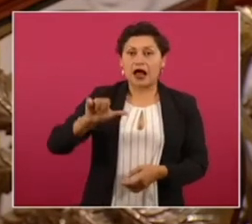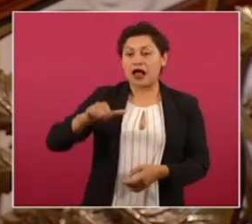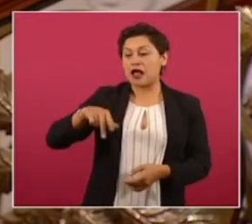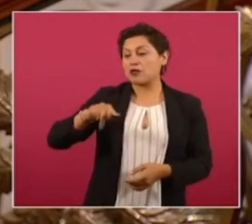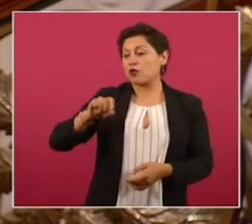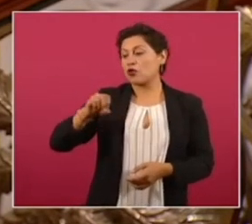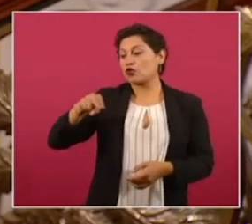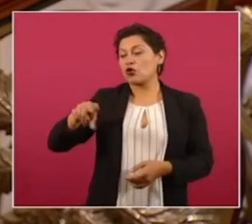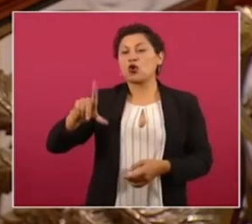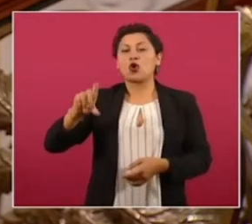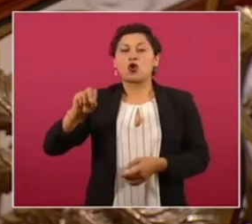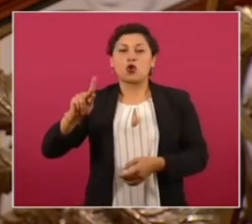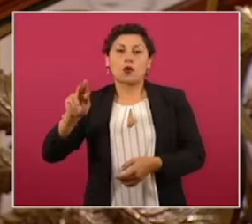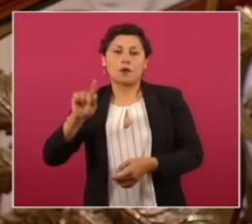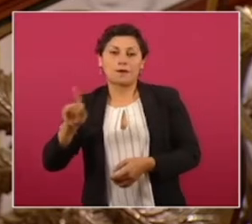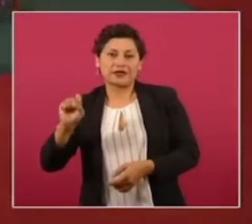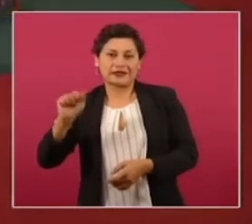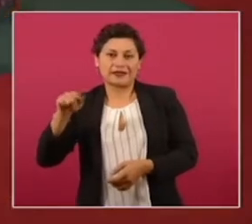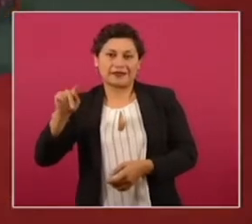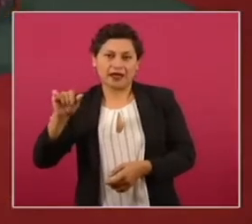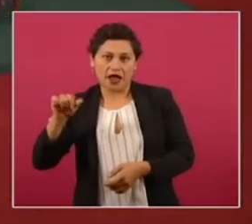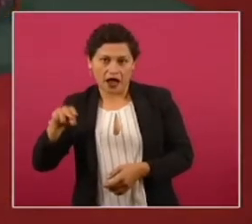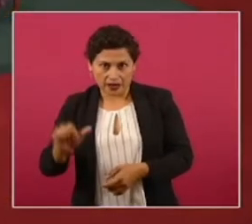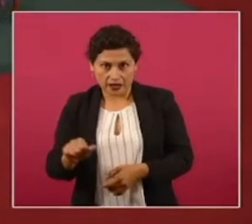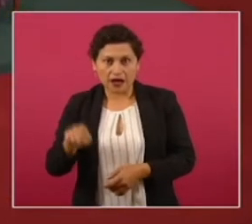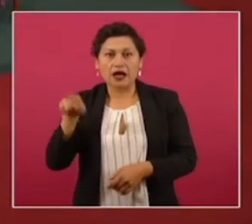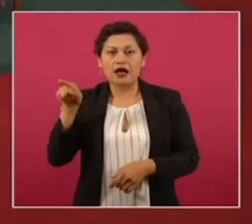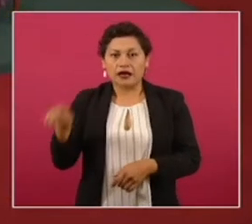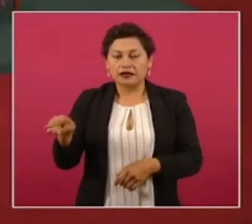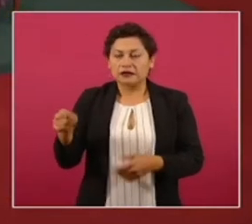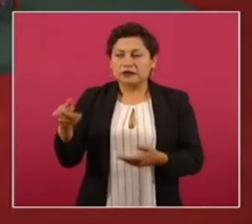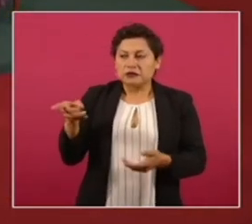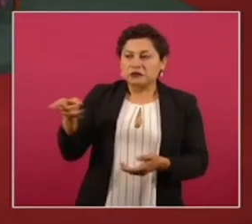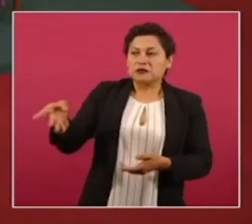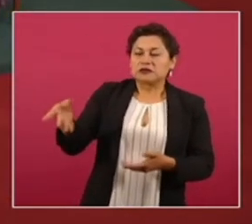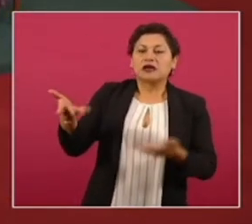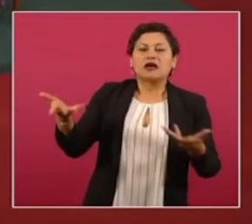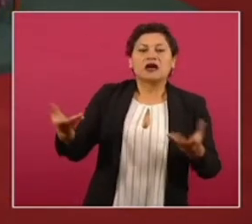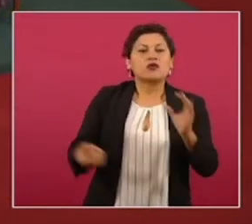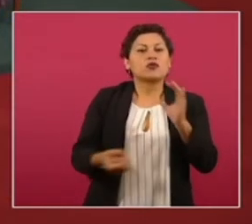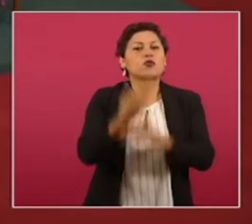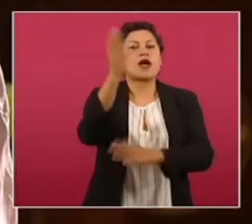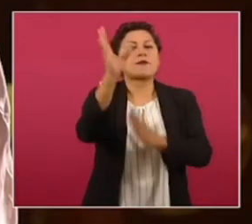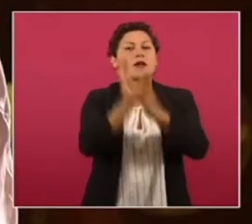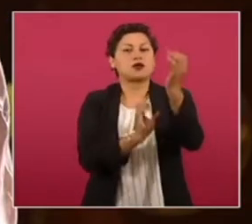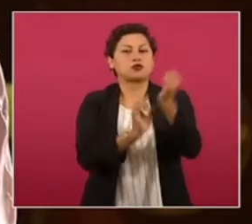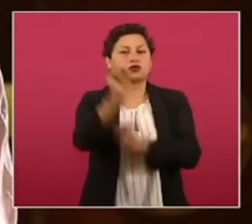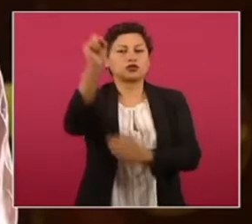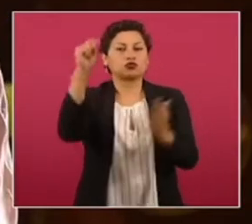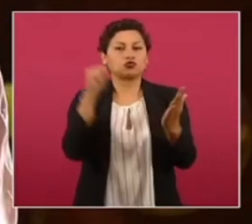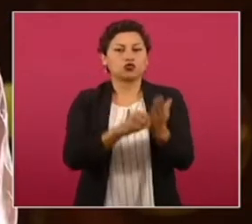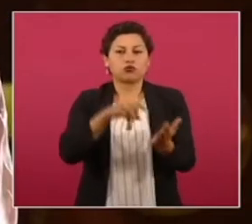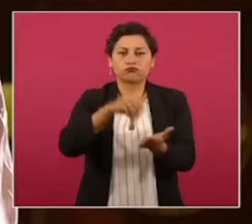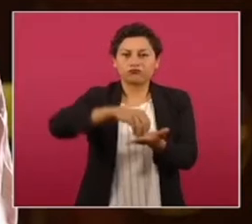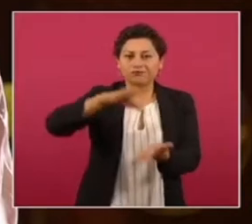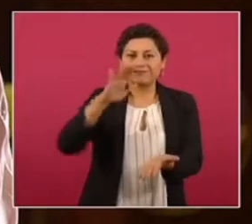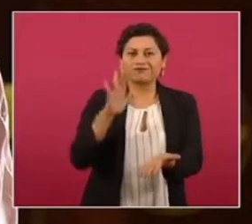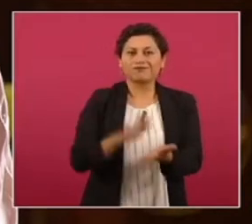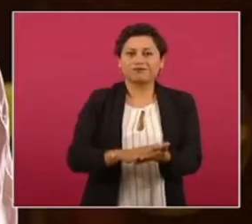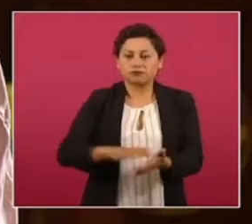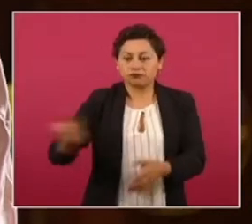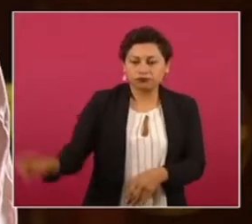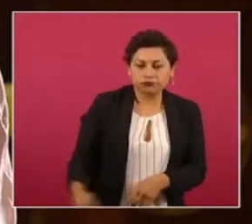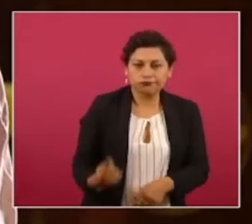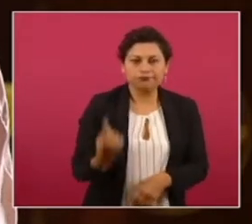muros alojaron las discusiones por una nueva constitución y escucharon retumbar la voz de un